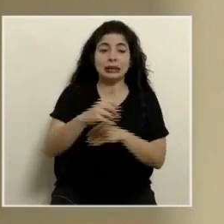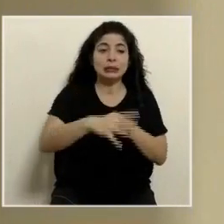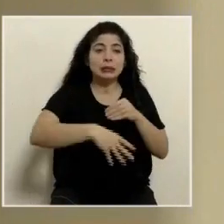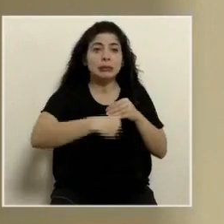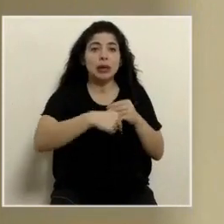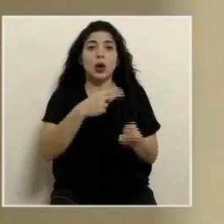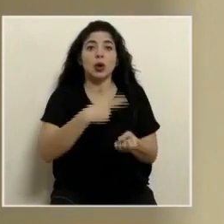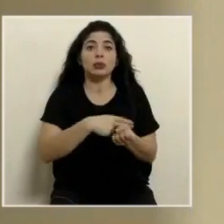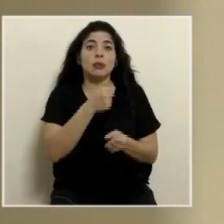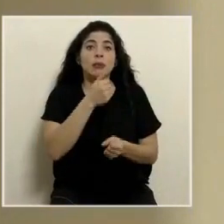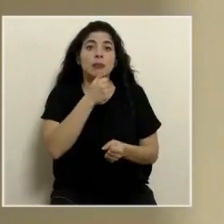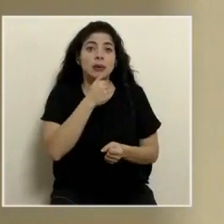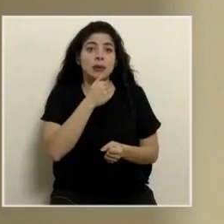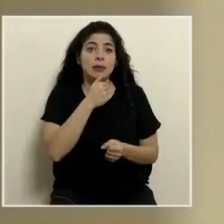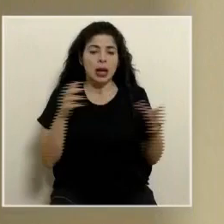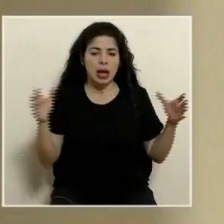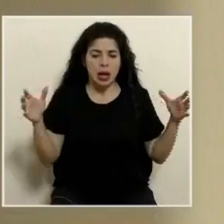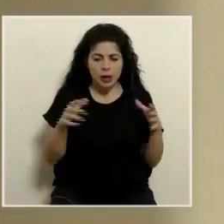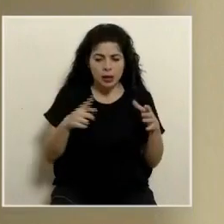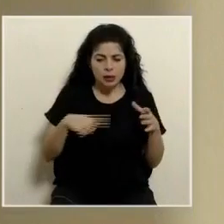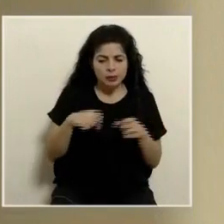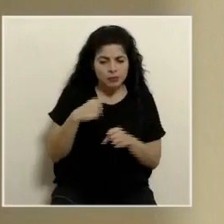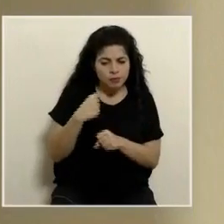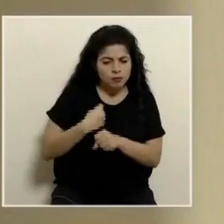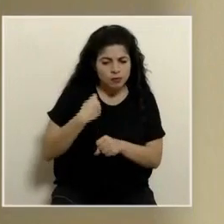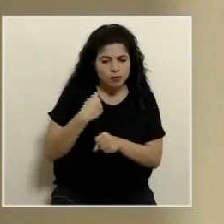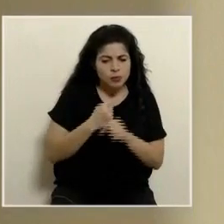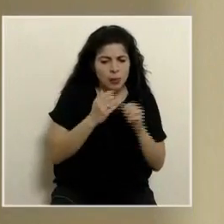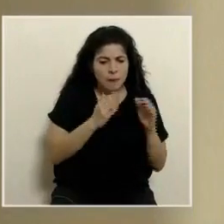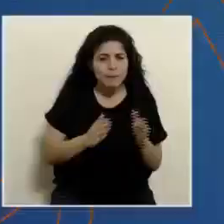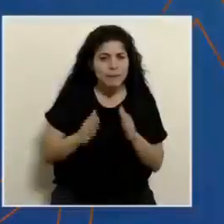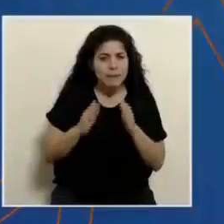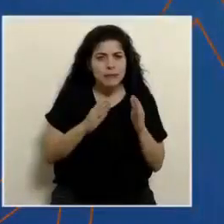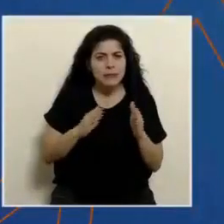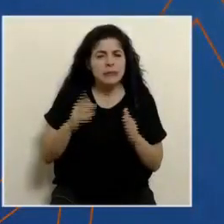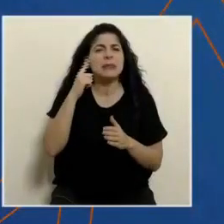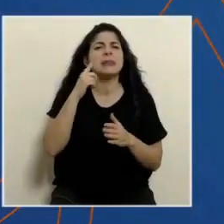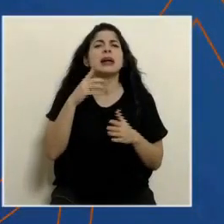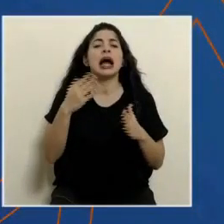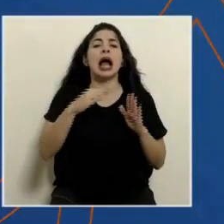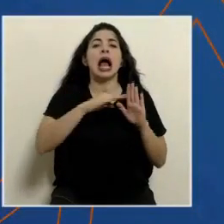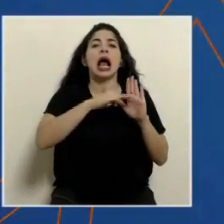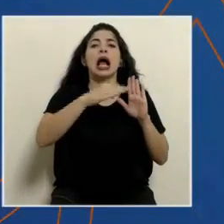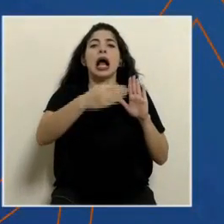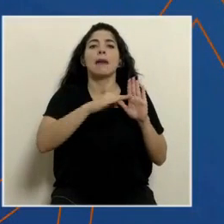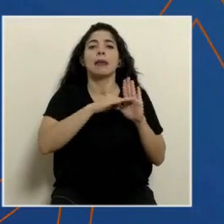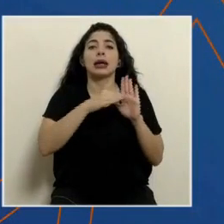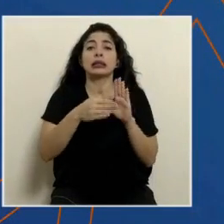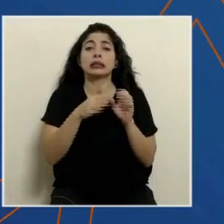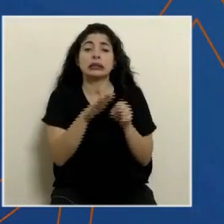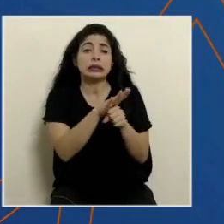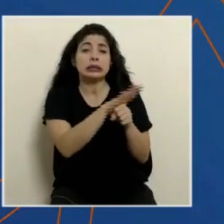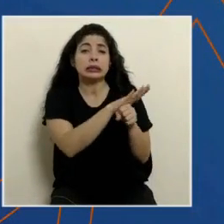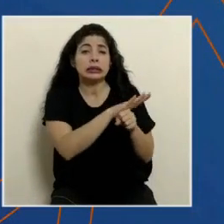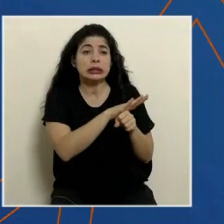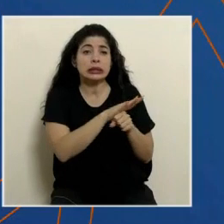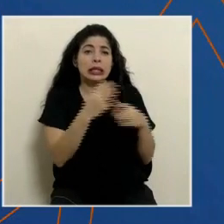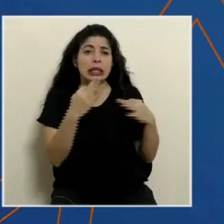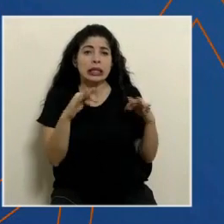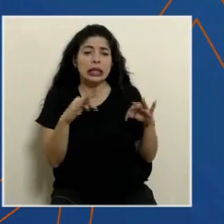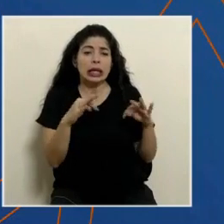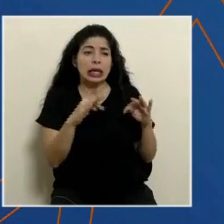privados, desarrolla un plan para liberar camas en